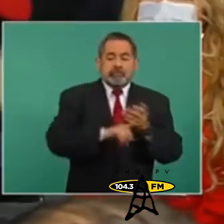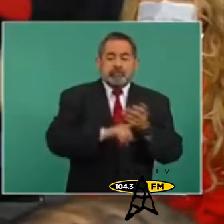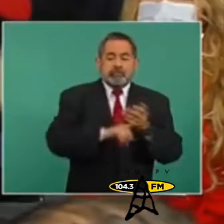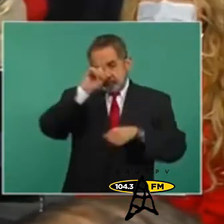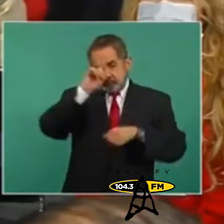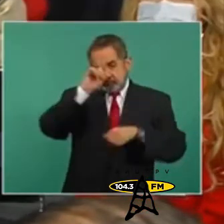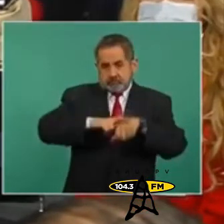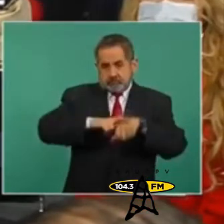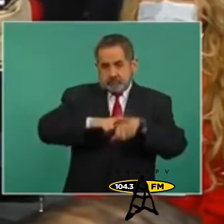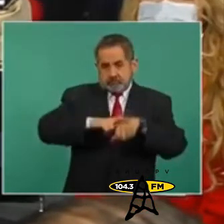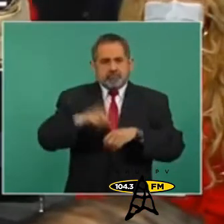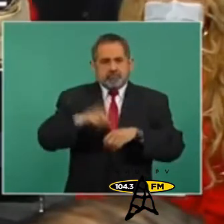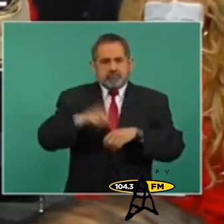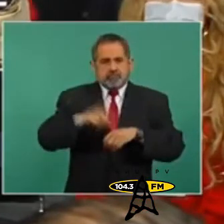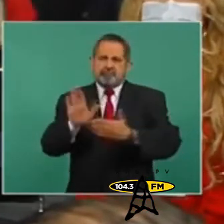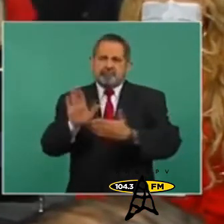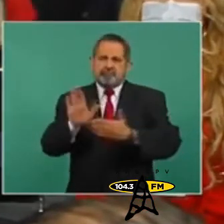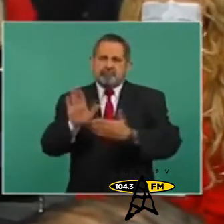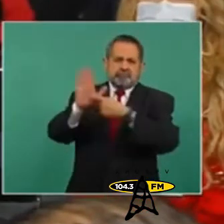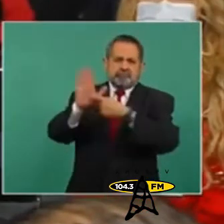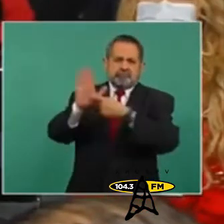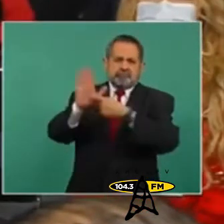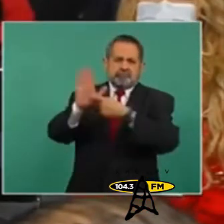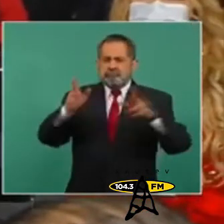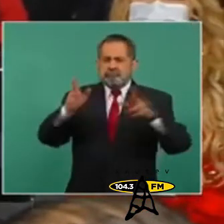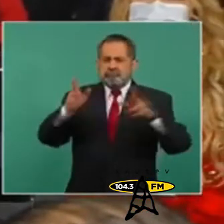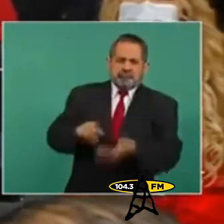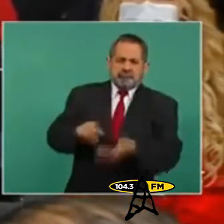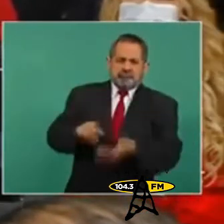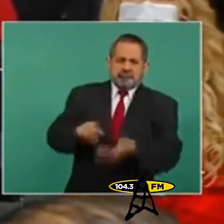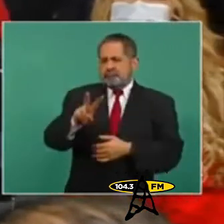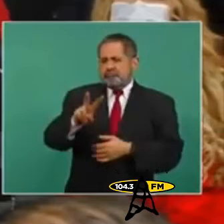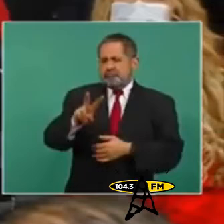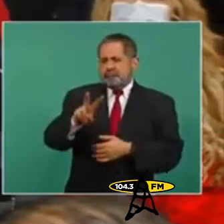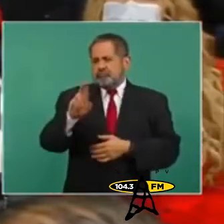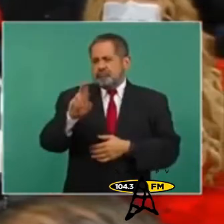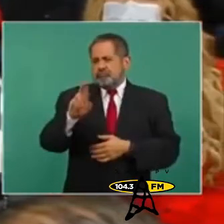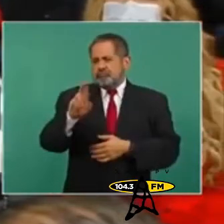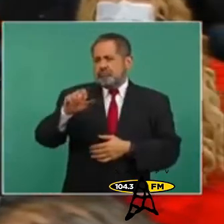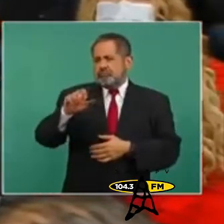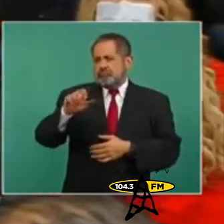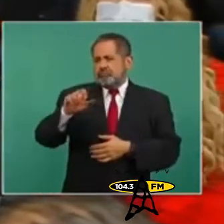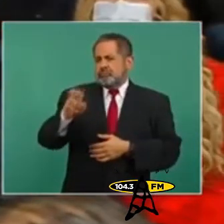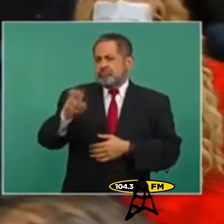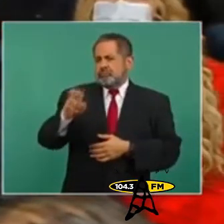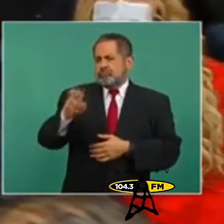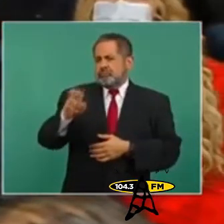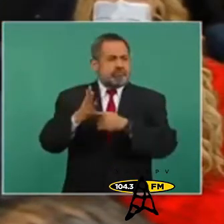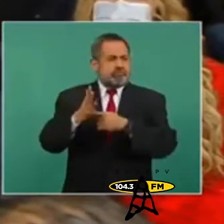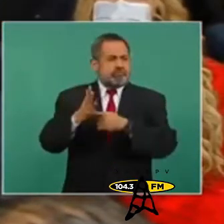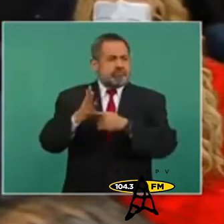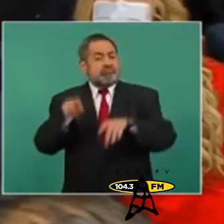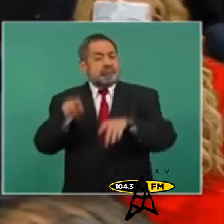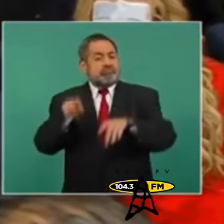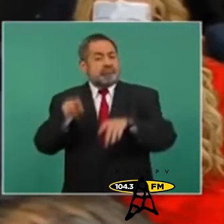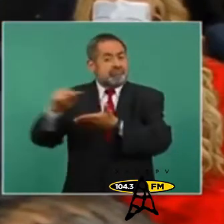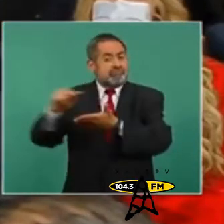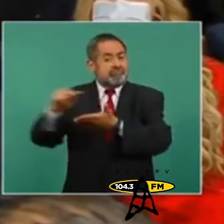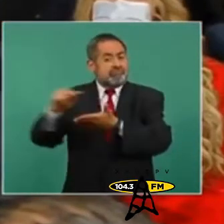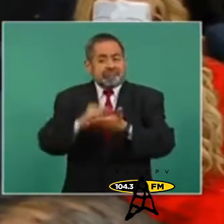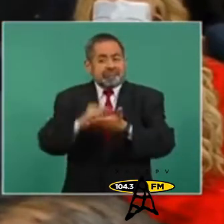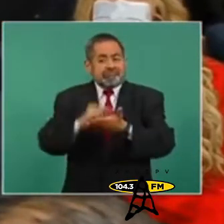Pasando a otro tema que tiene que ver con lo mismo de estos edificios, la construcción, la